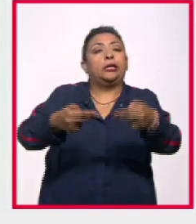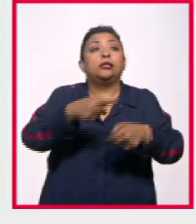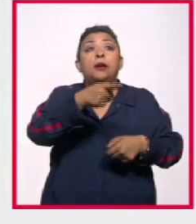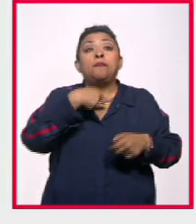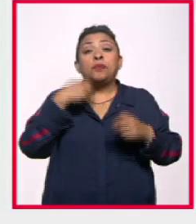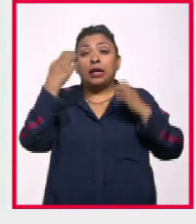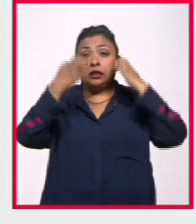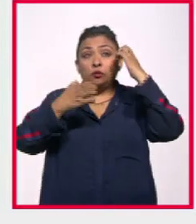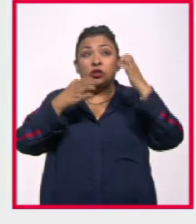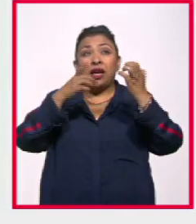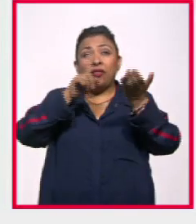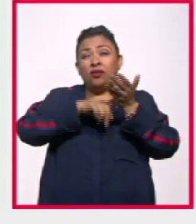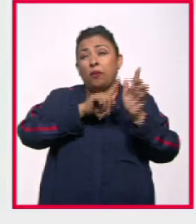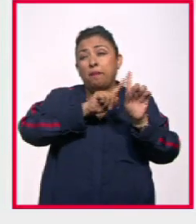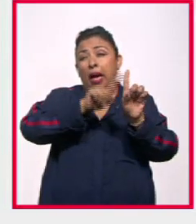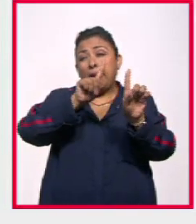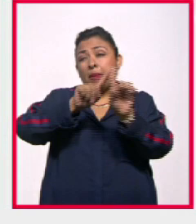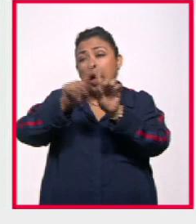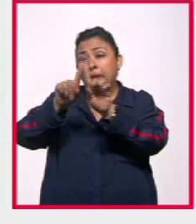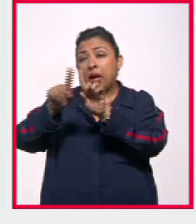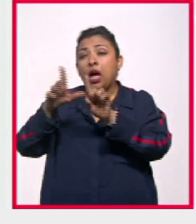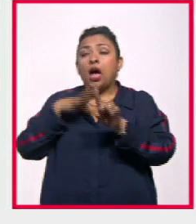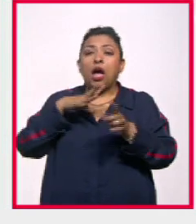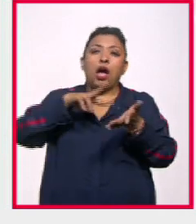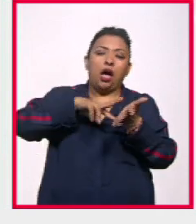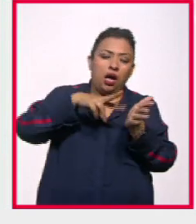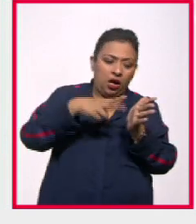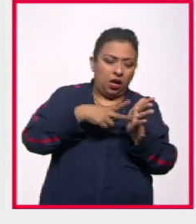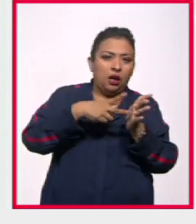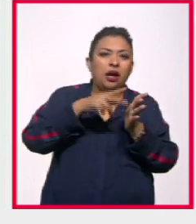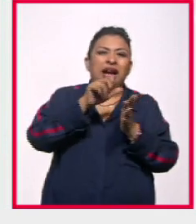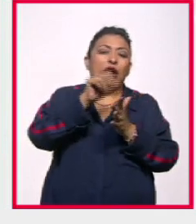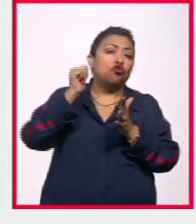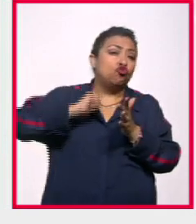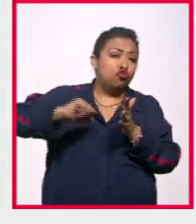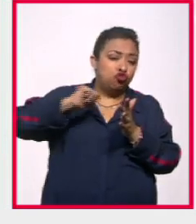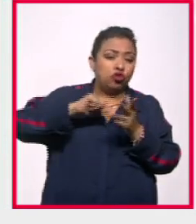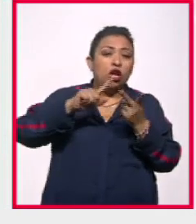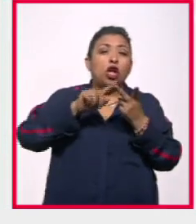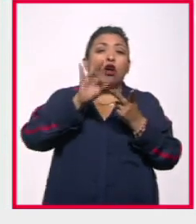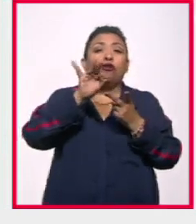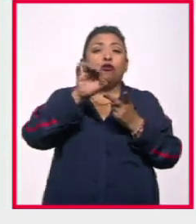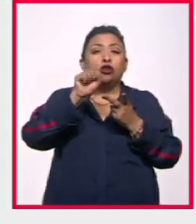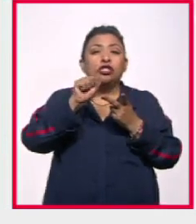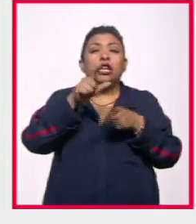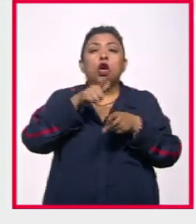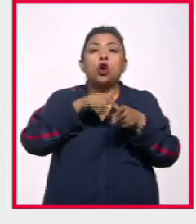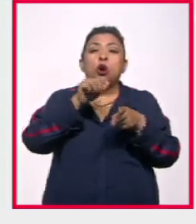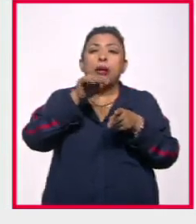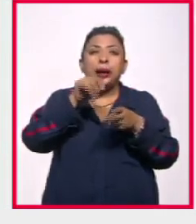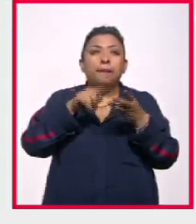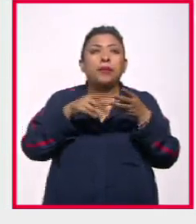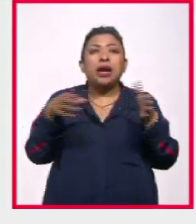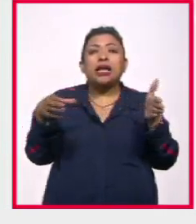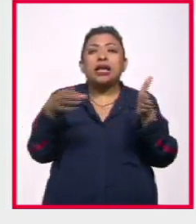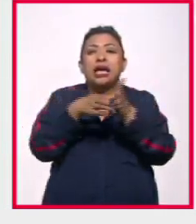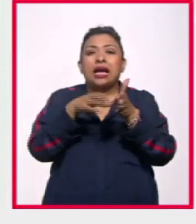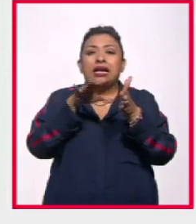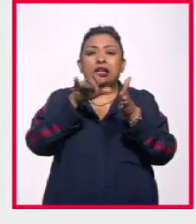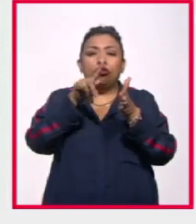incluye una gran gama de piezas que van desde las arqueológicas, los fósiles en ámbar, las cajas